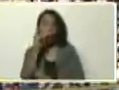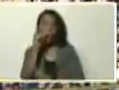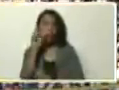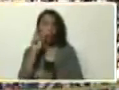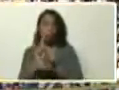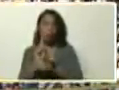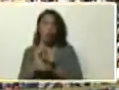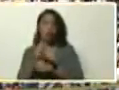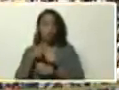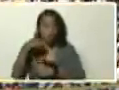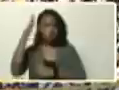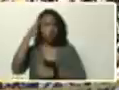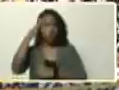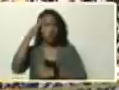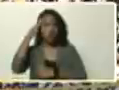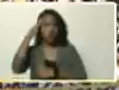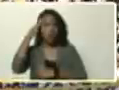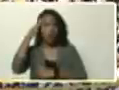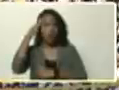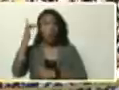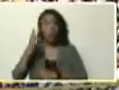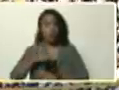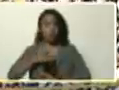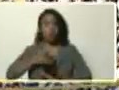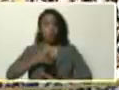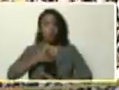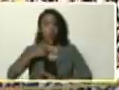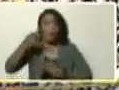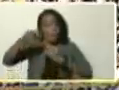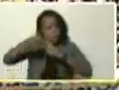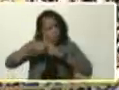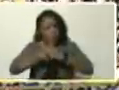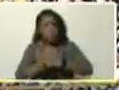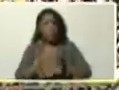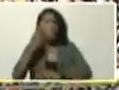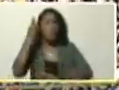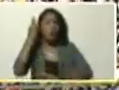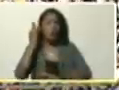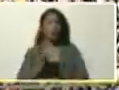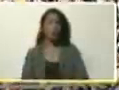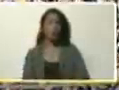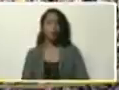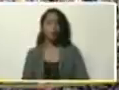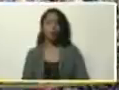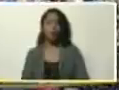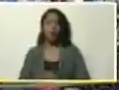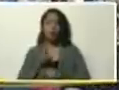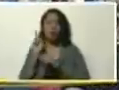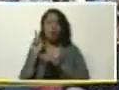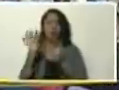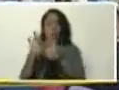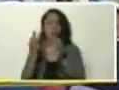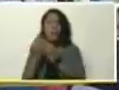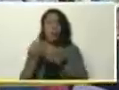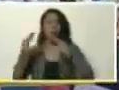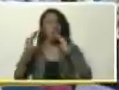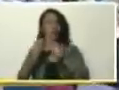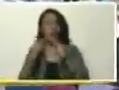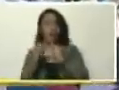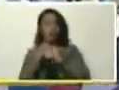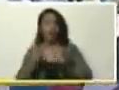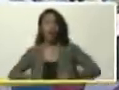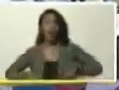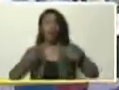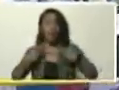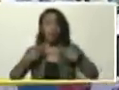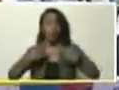Y sé lo que es el sentimiento profundo de la mujer por su familia, por su hogar, por la vida,